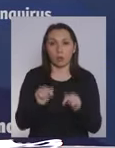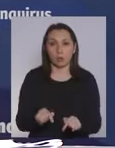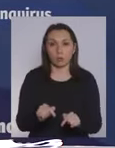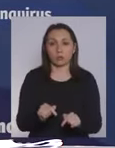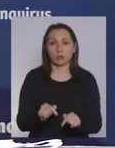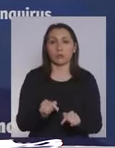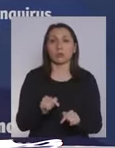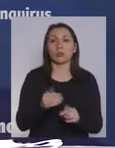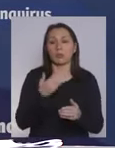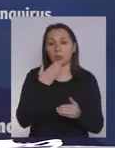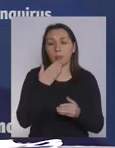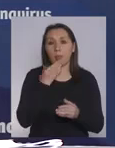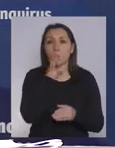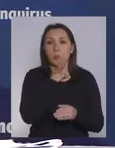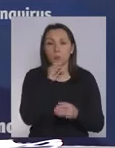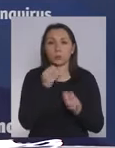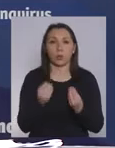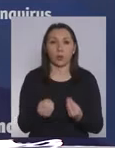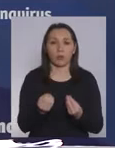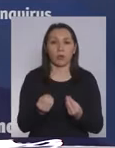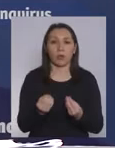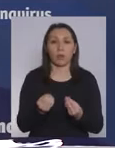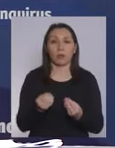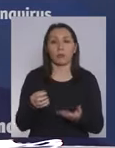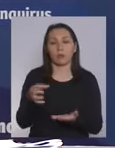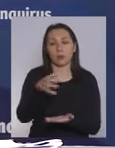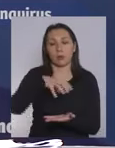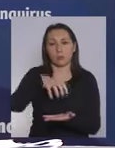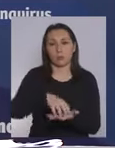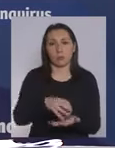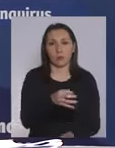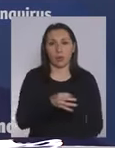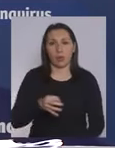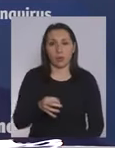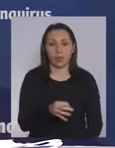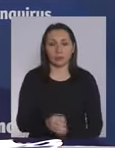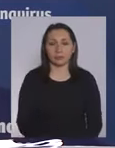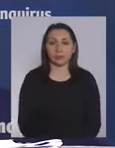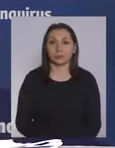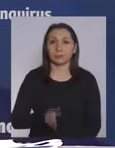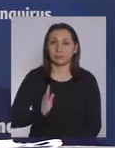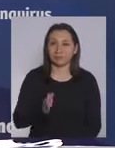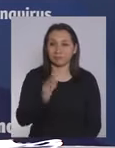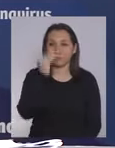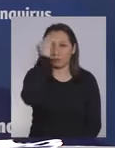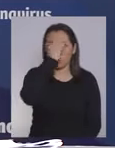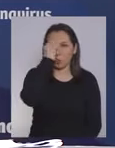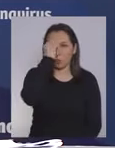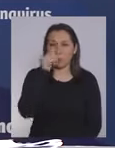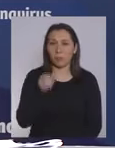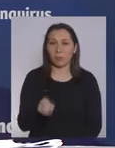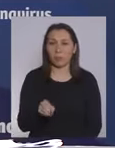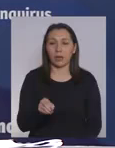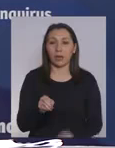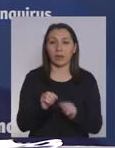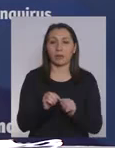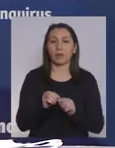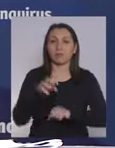utilizando obviamente el palacio de la moneda seguimos preocupados por las